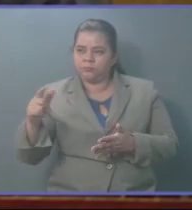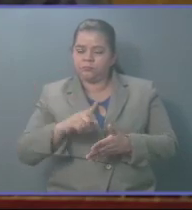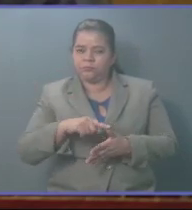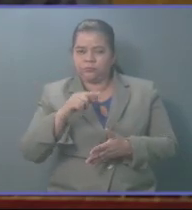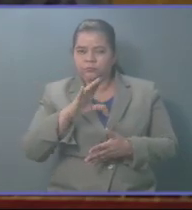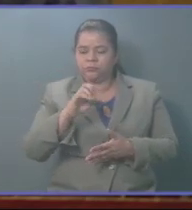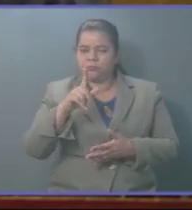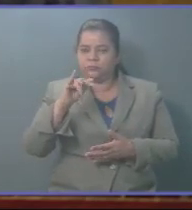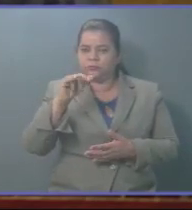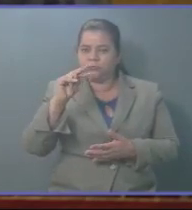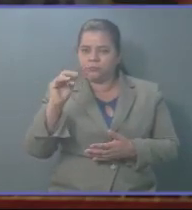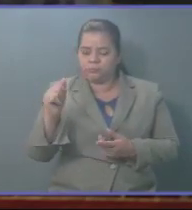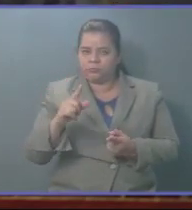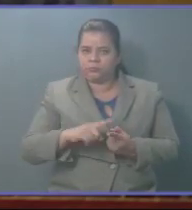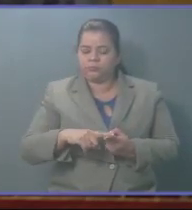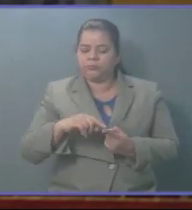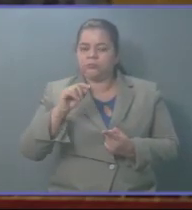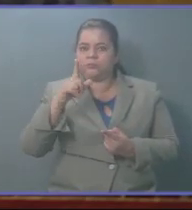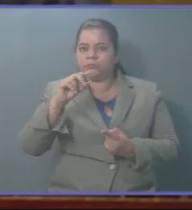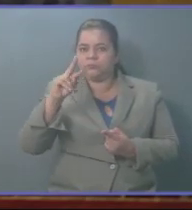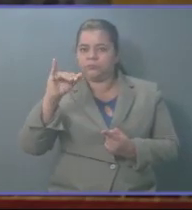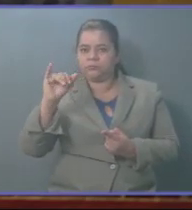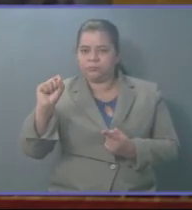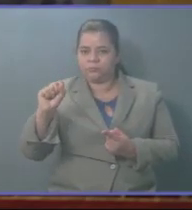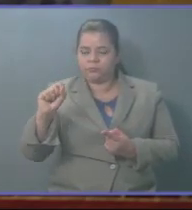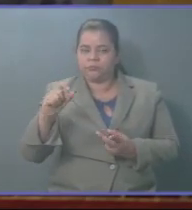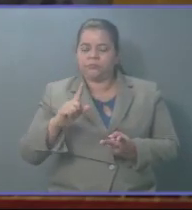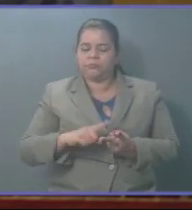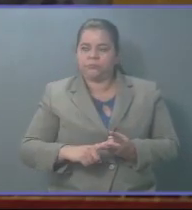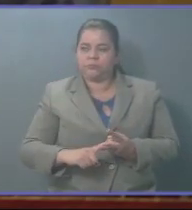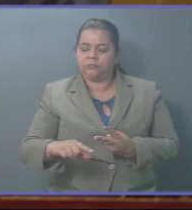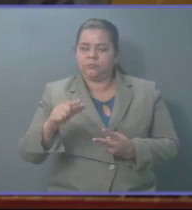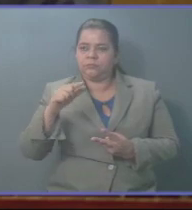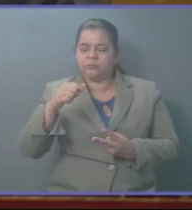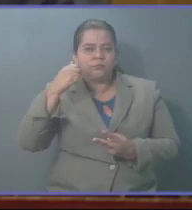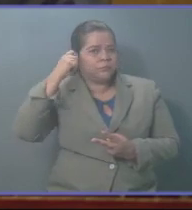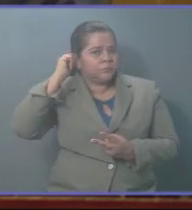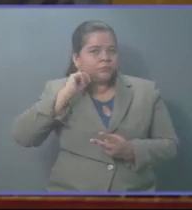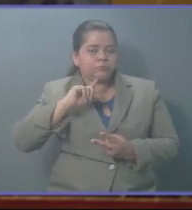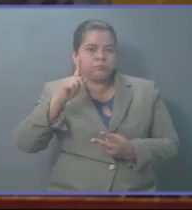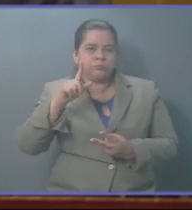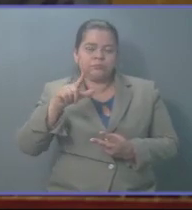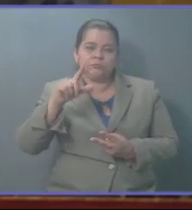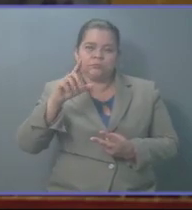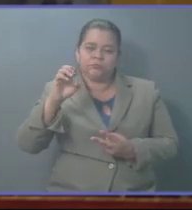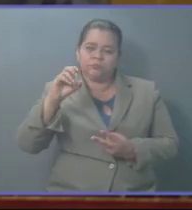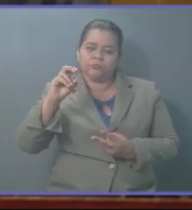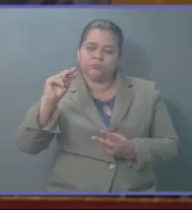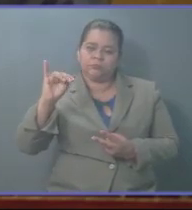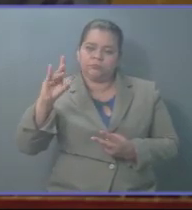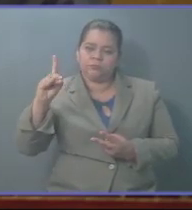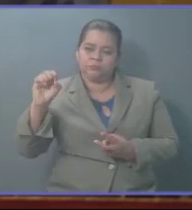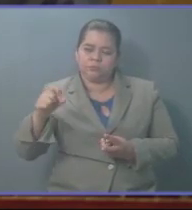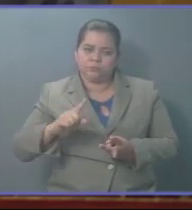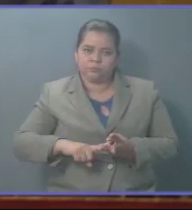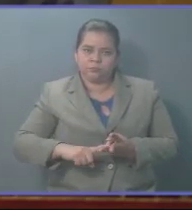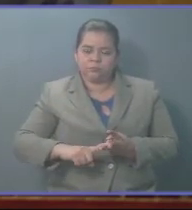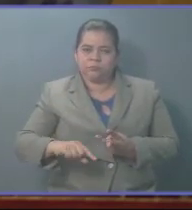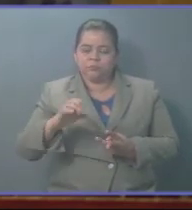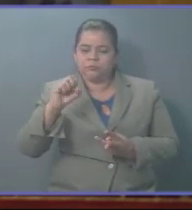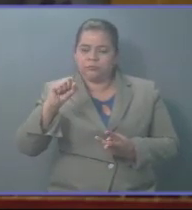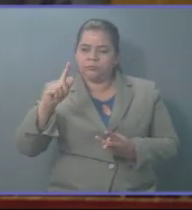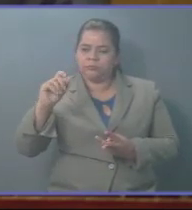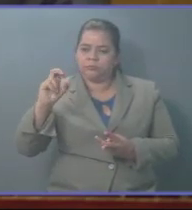Celina Rodríguez, señor Luis Roberto Azucena, señor Leonides Rodríguez, señor Estanislao